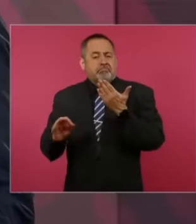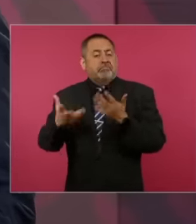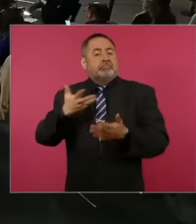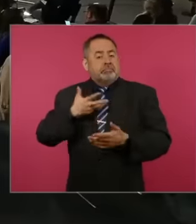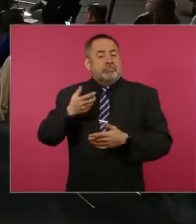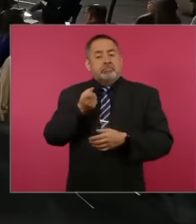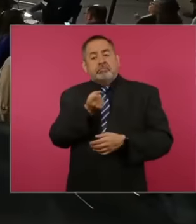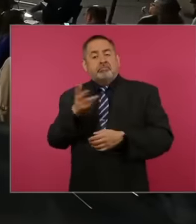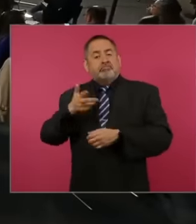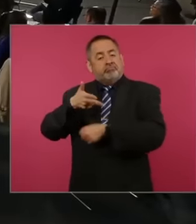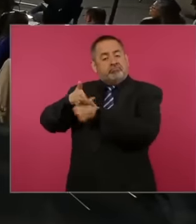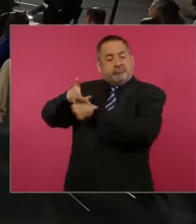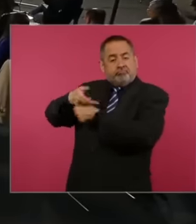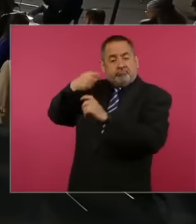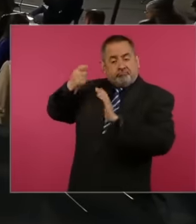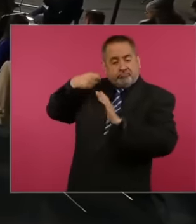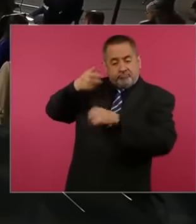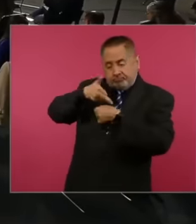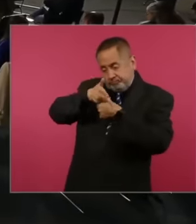grabaciones, videos